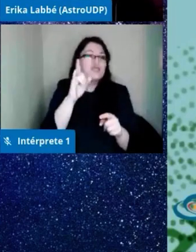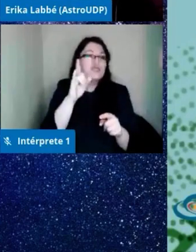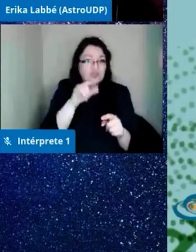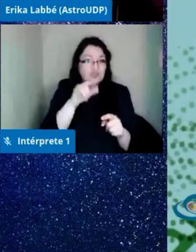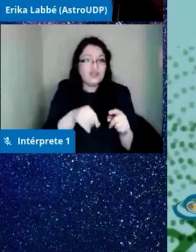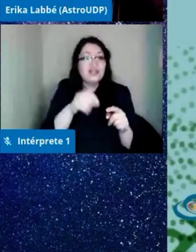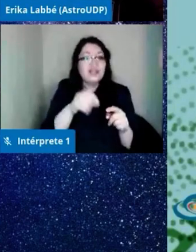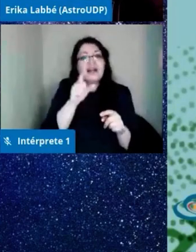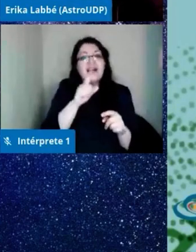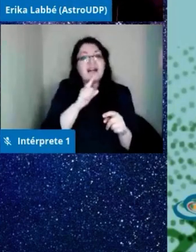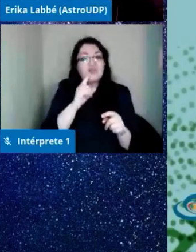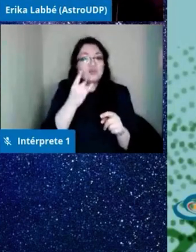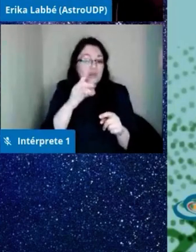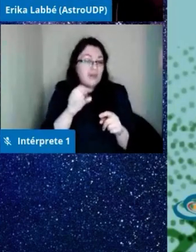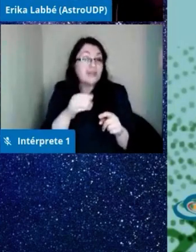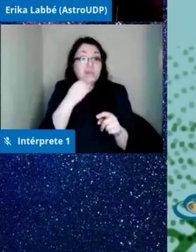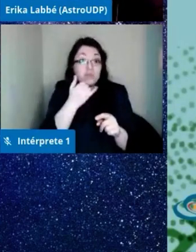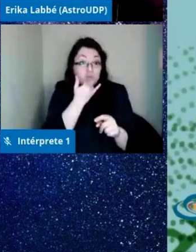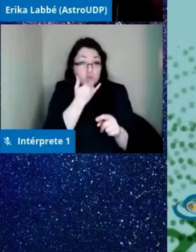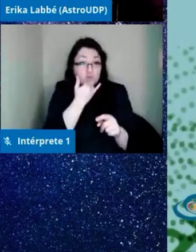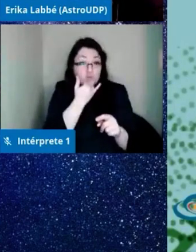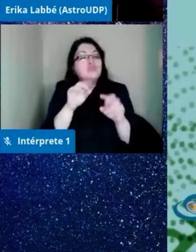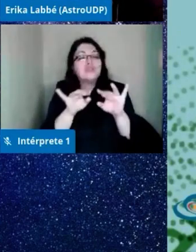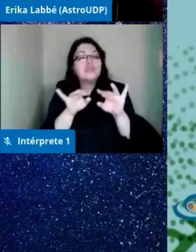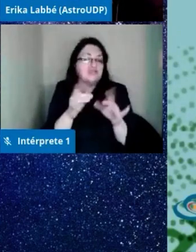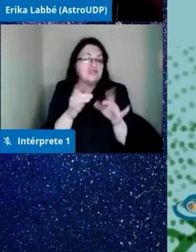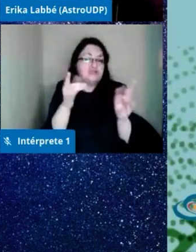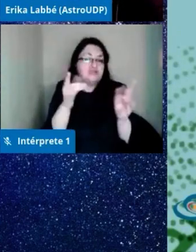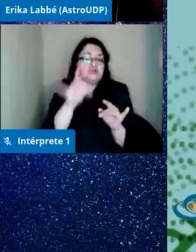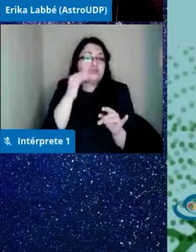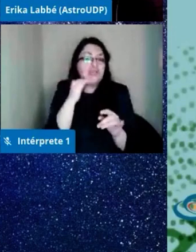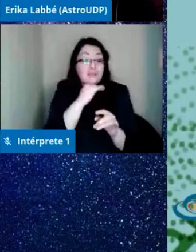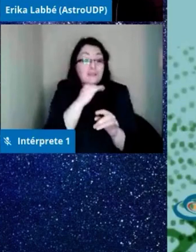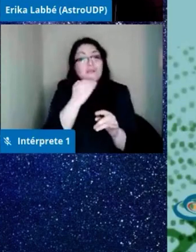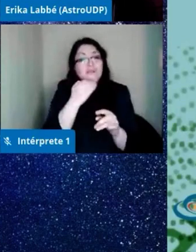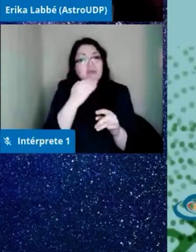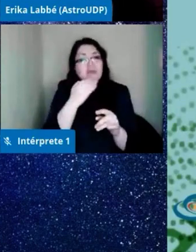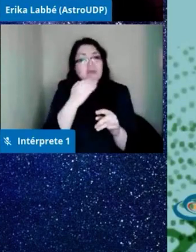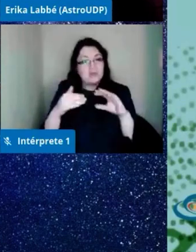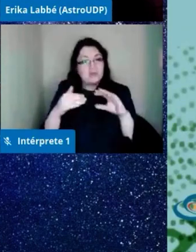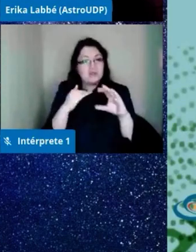rápido. Y mi mail también es